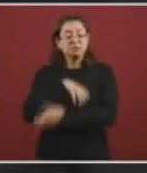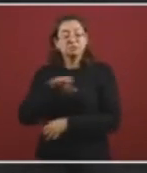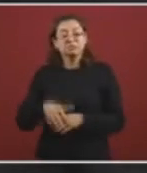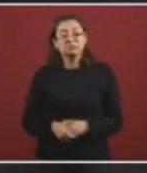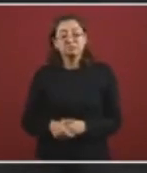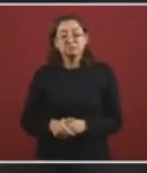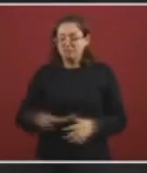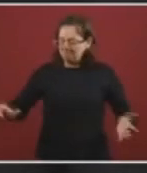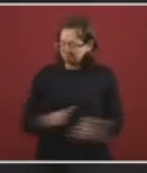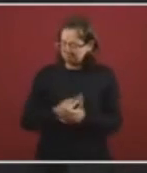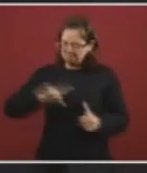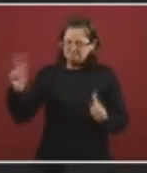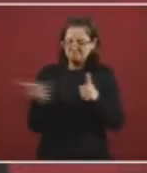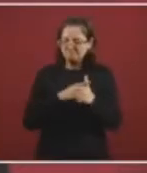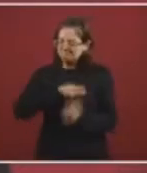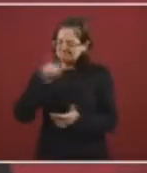la ley